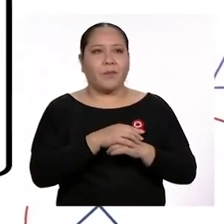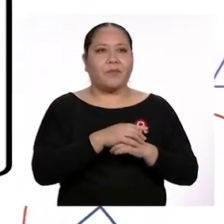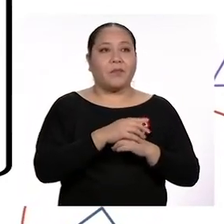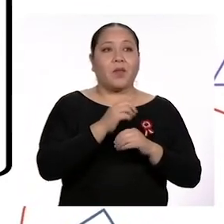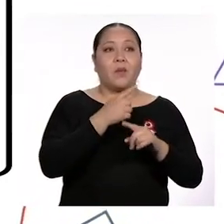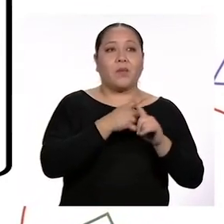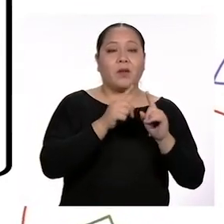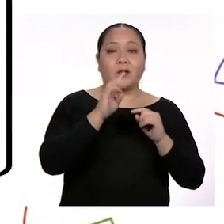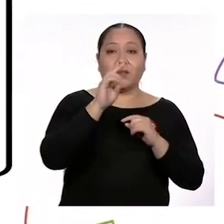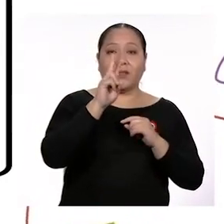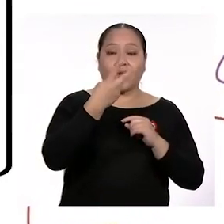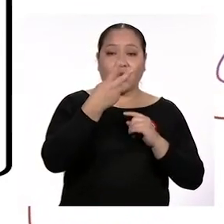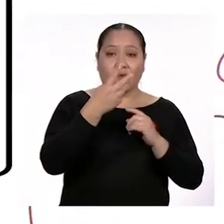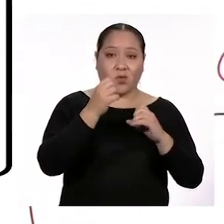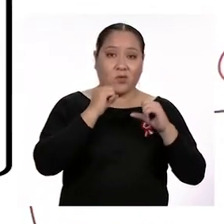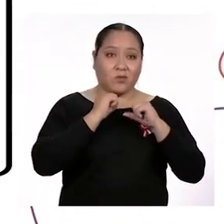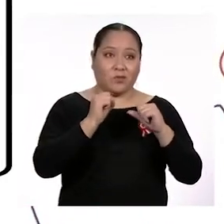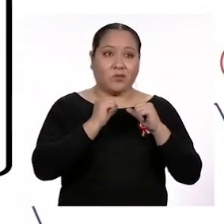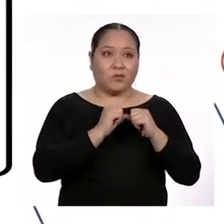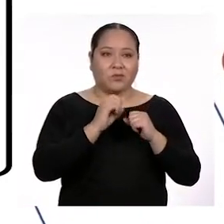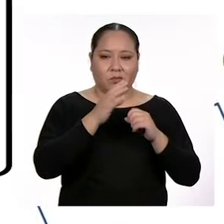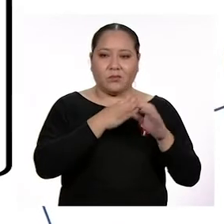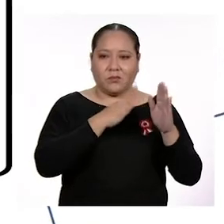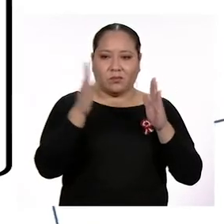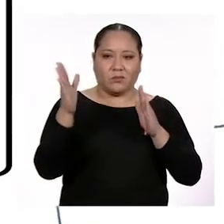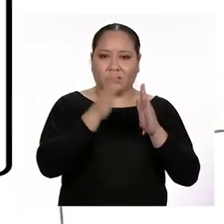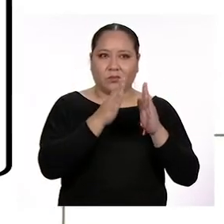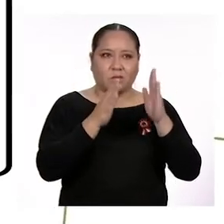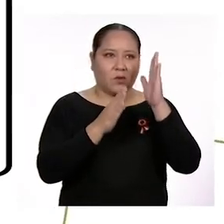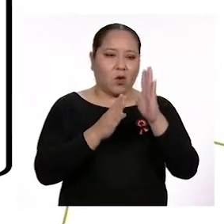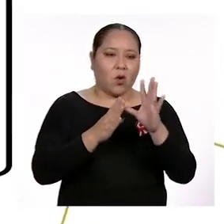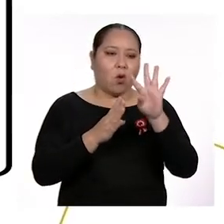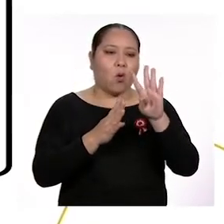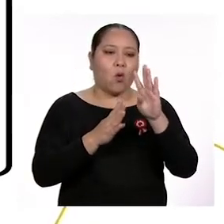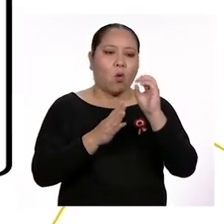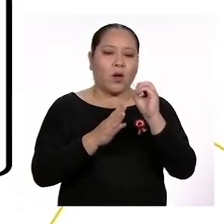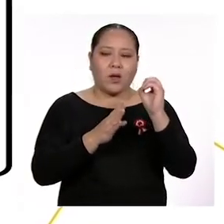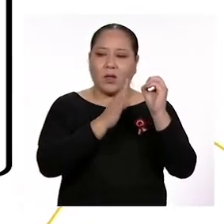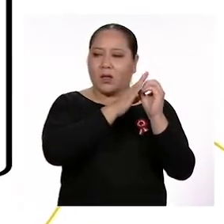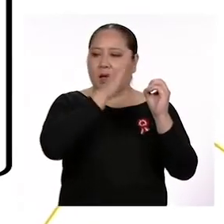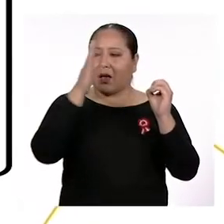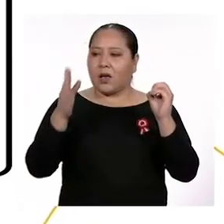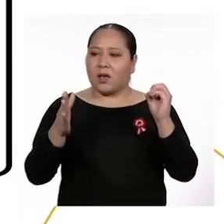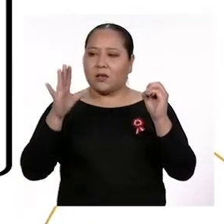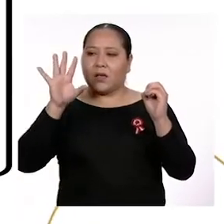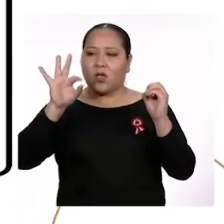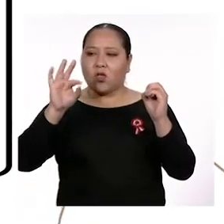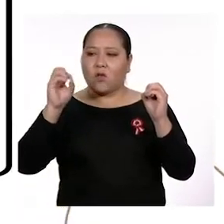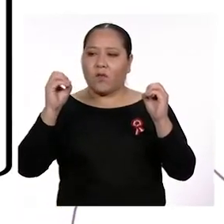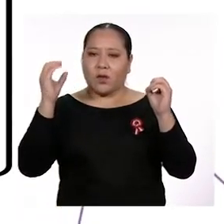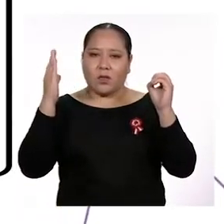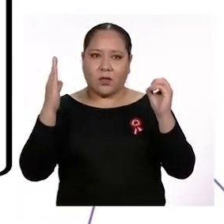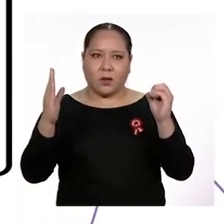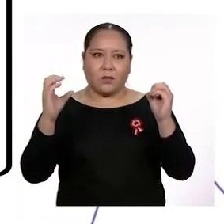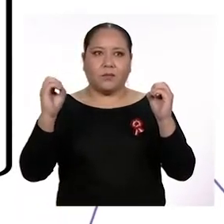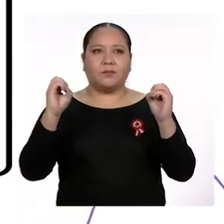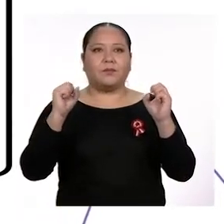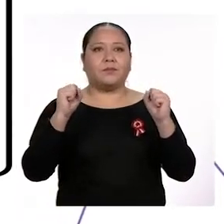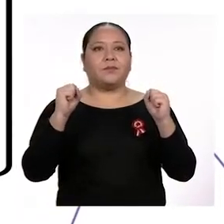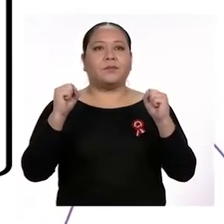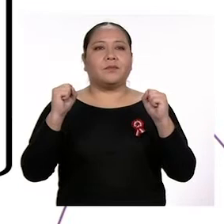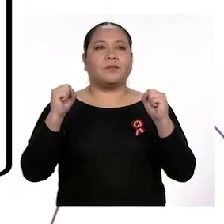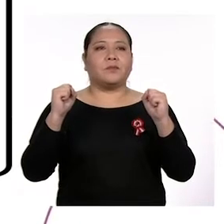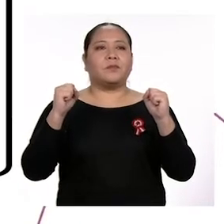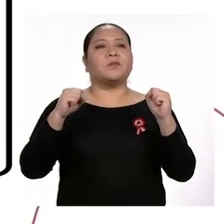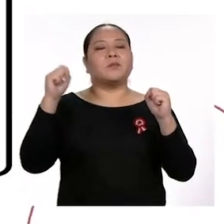en el segundo partido, nos movimos más desde los 40 hasta los 90 metros del campo. Ahora